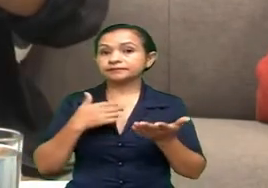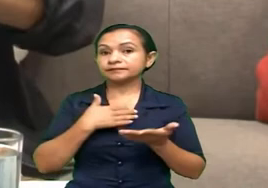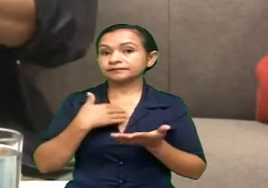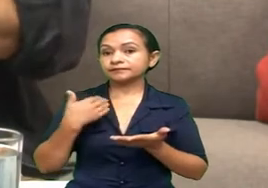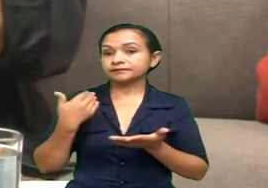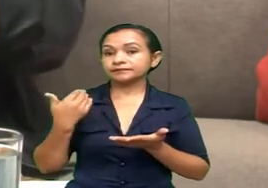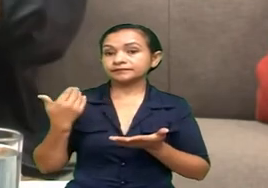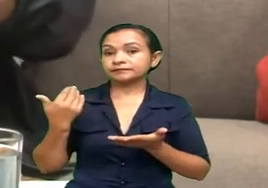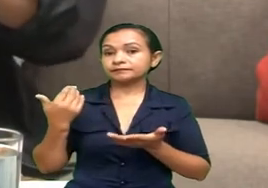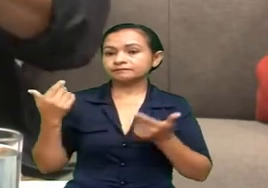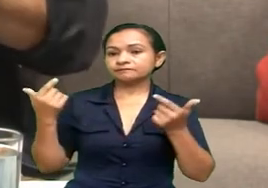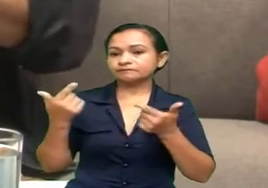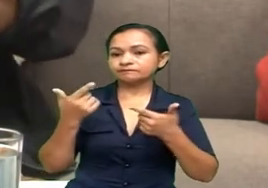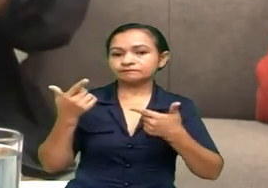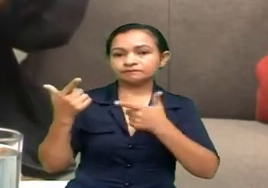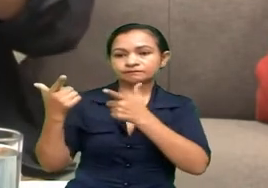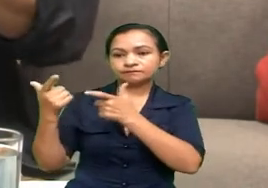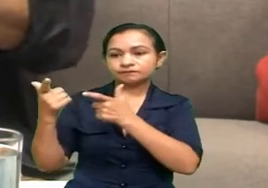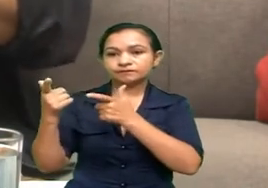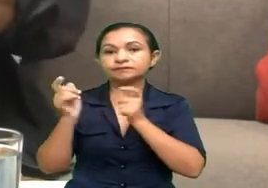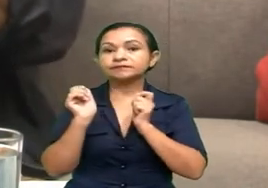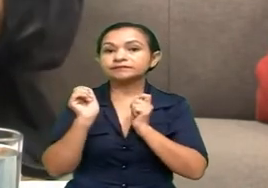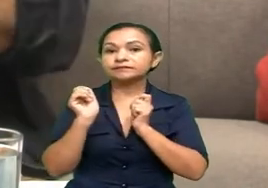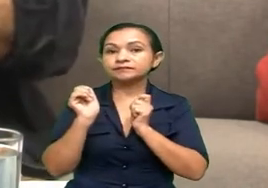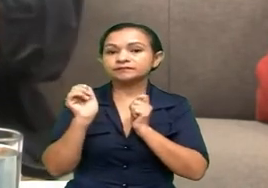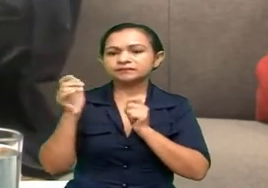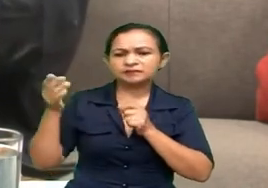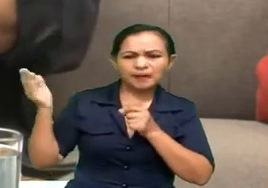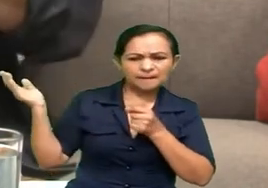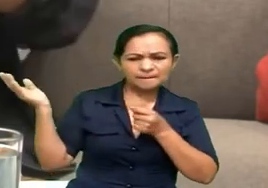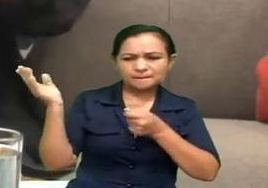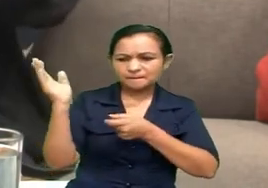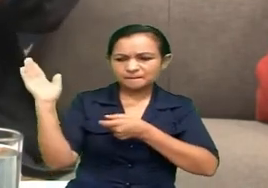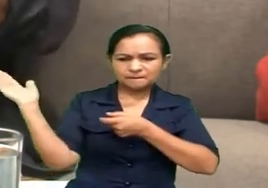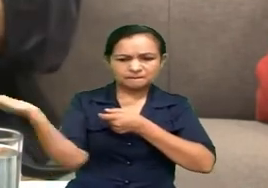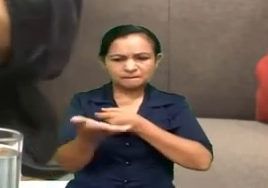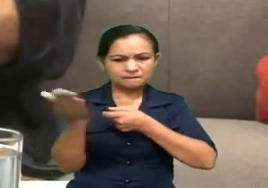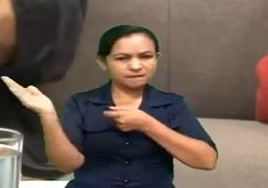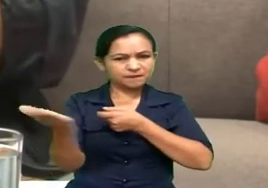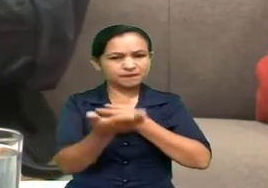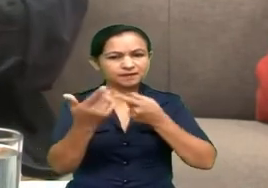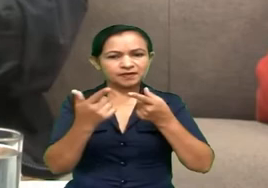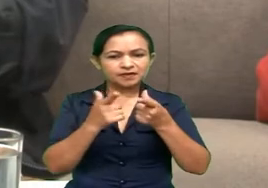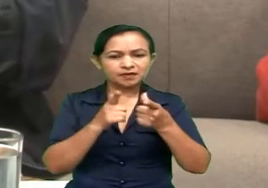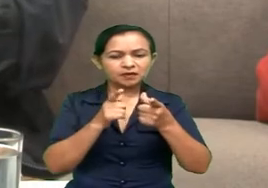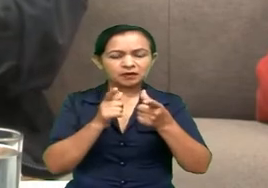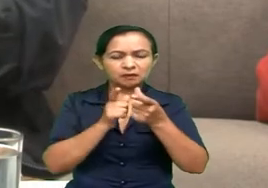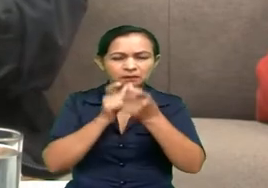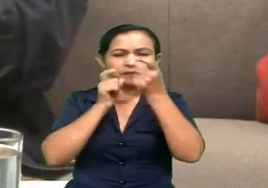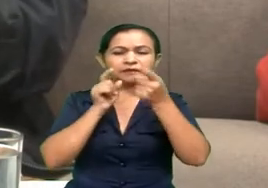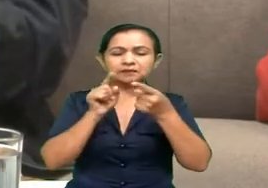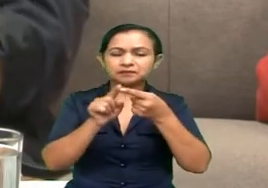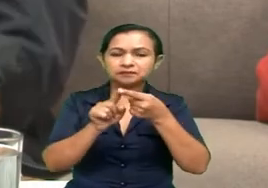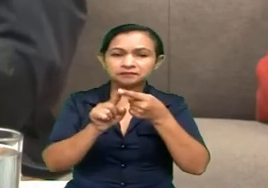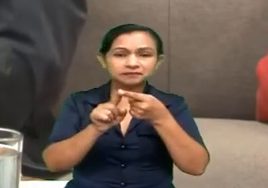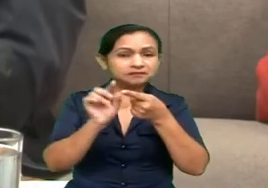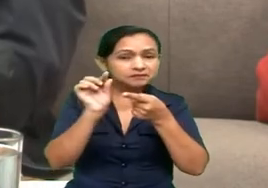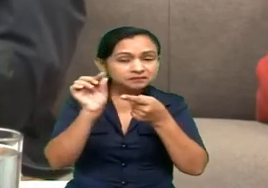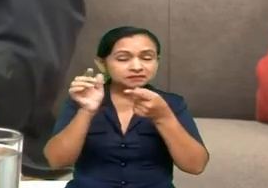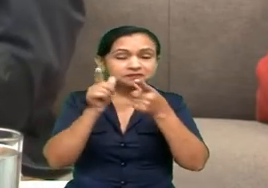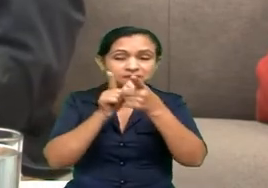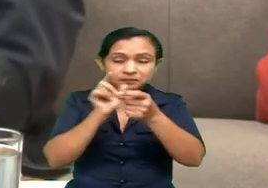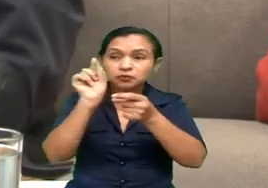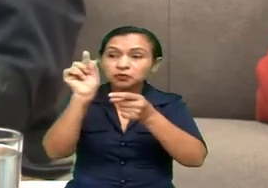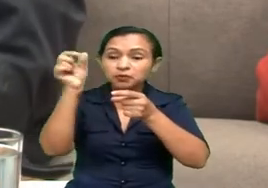lo mejor que podían. A veces los soldados eran machetes, rifles de chispa. En determinado